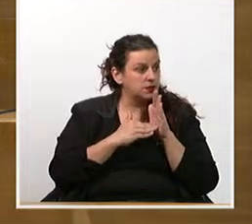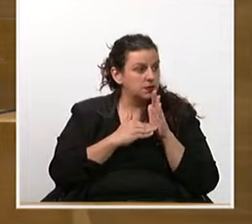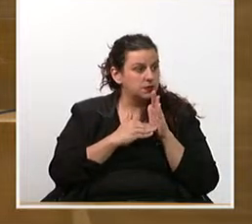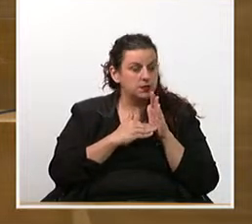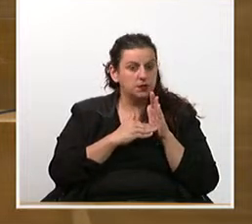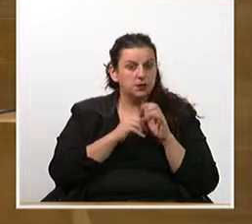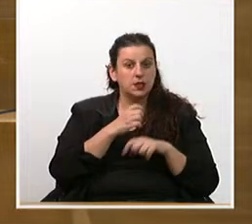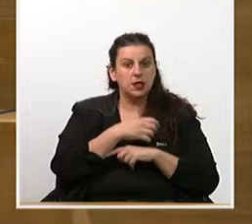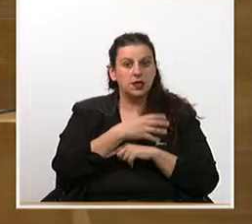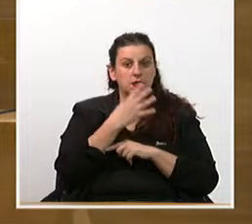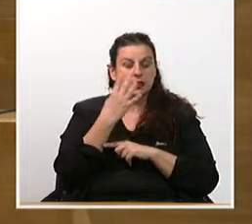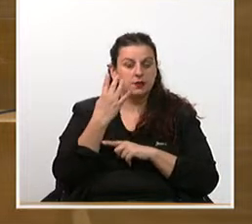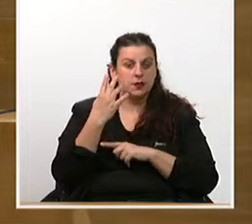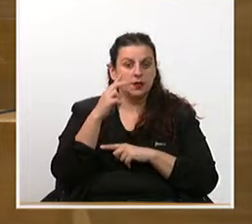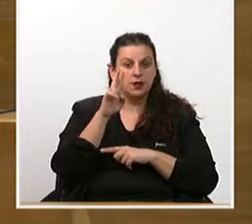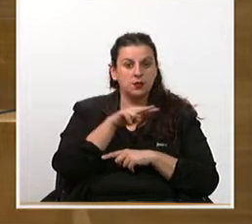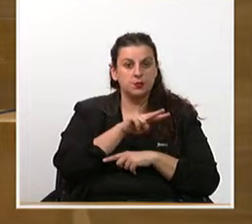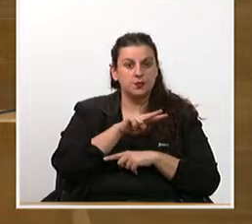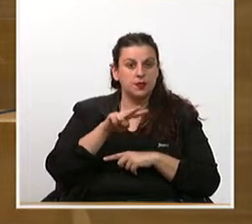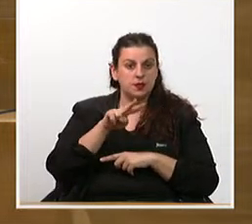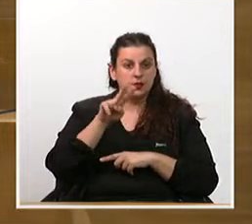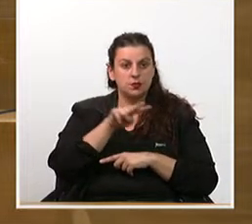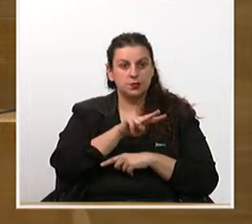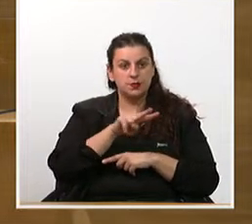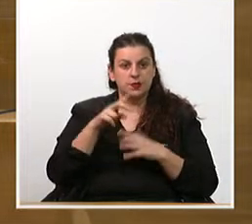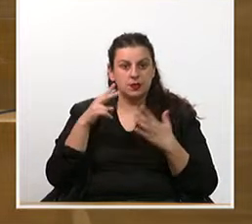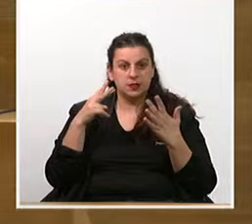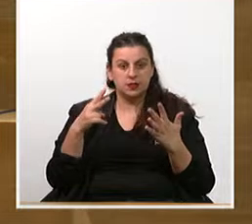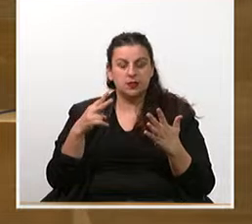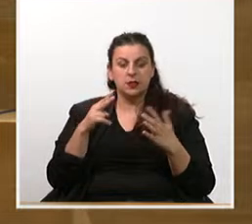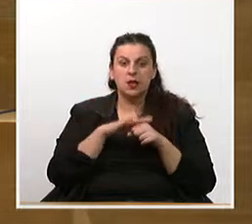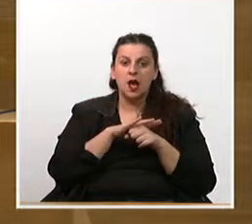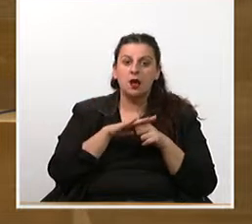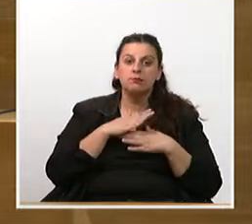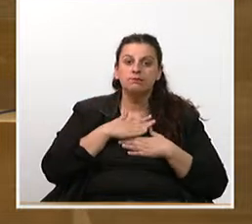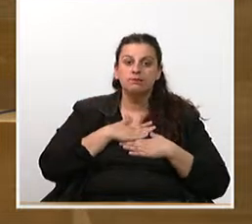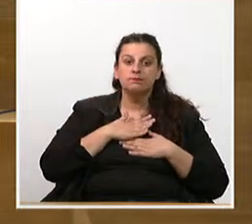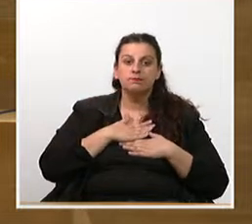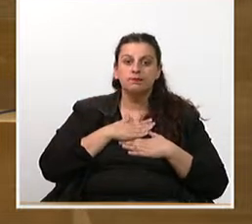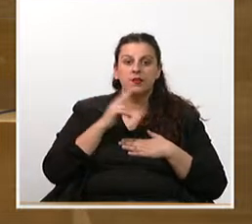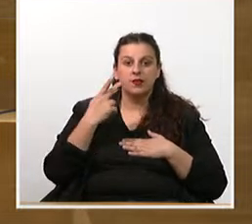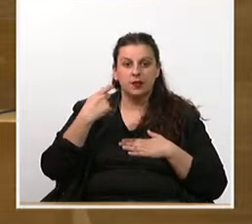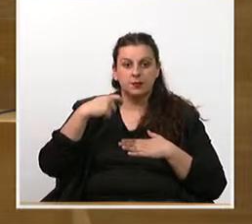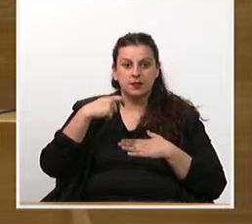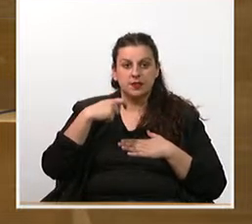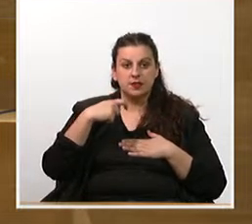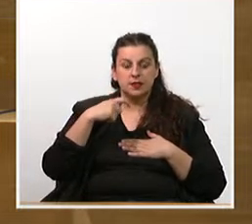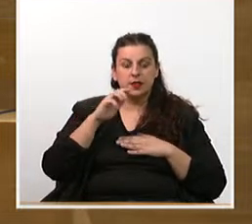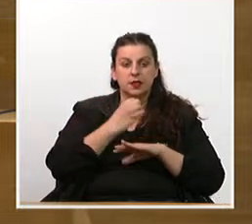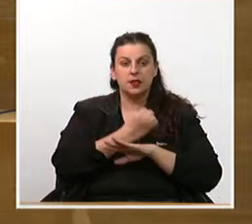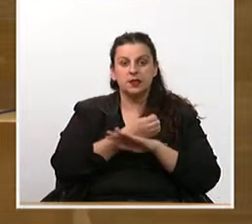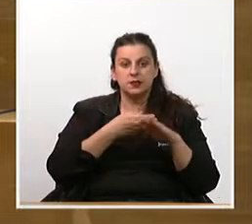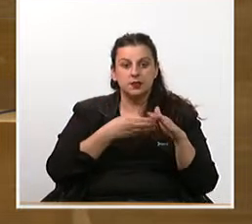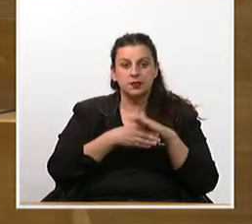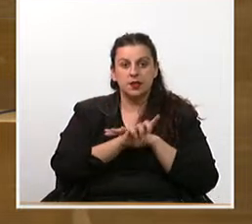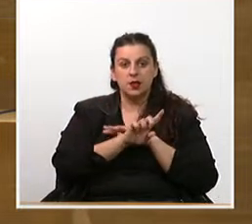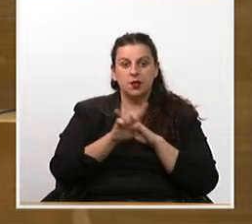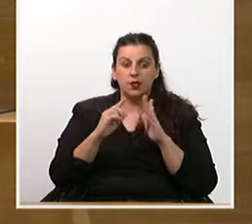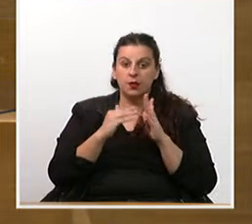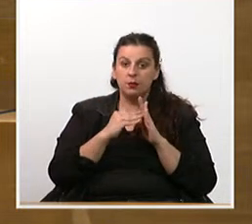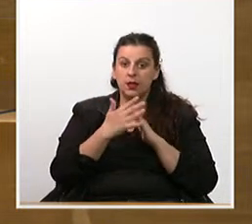lgtbi 2022-2027 y en el ámbito de las competencias del vicepresidente registro de entrada